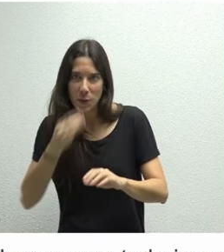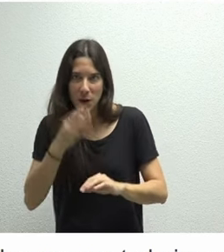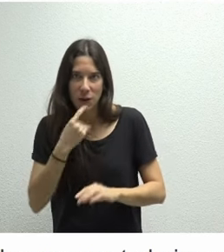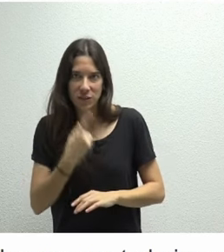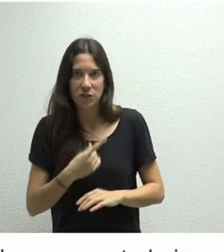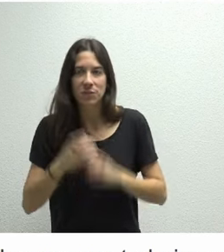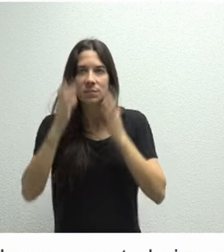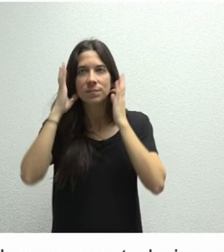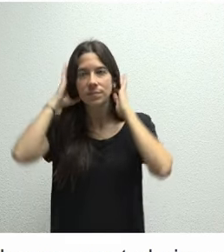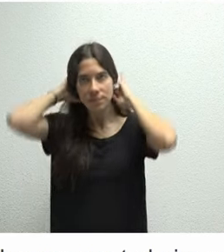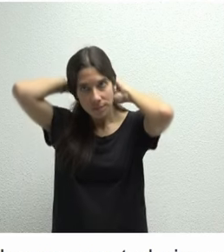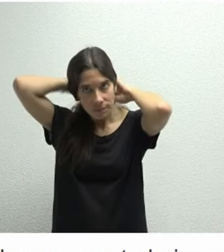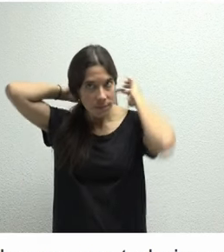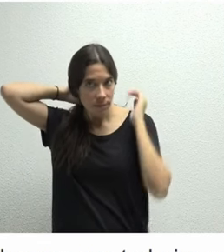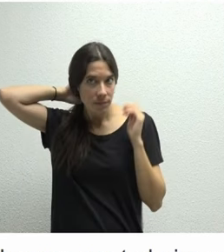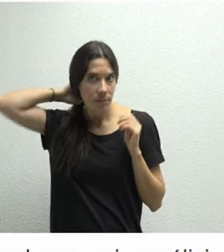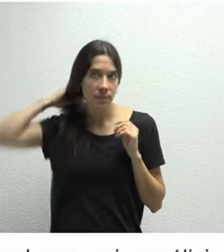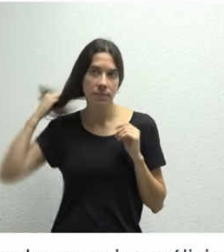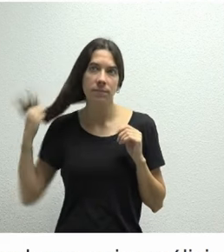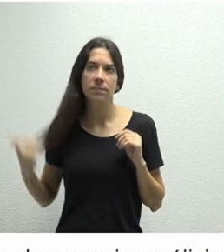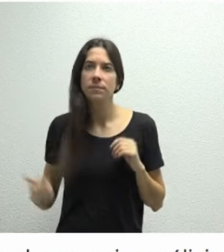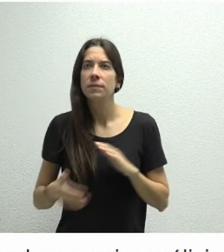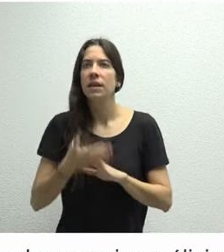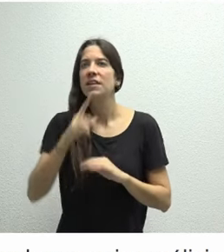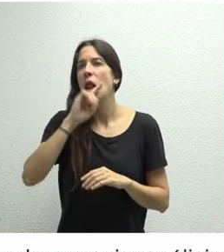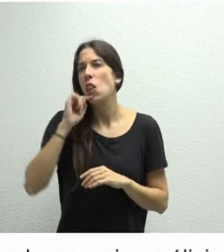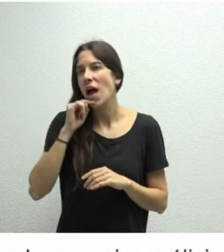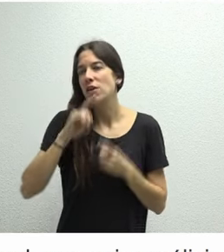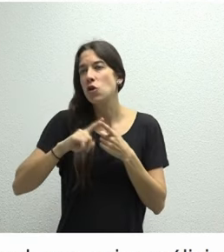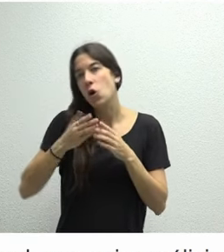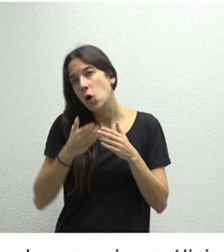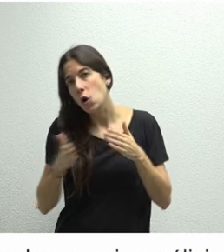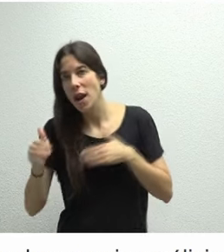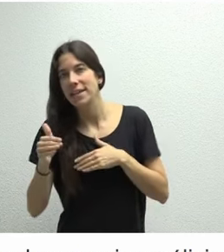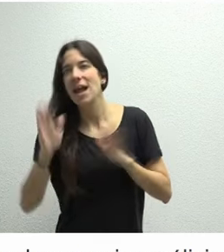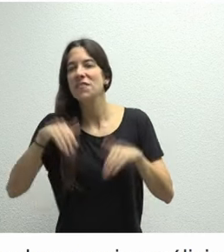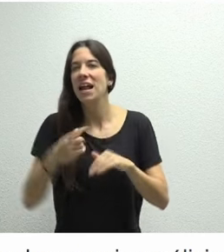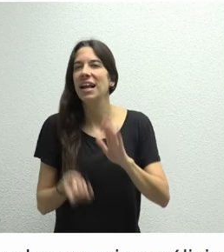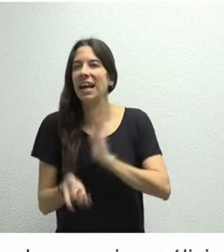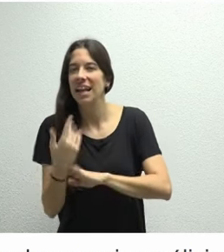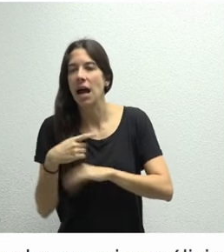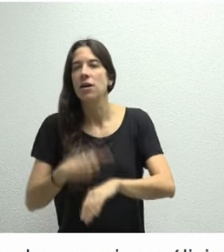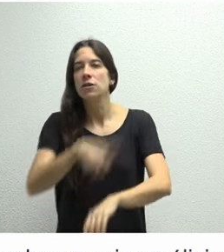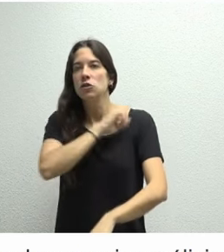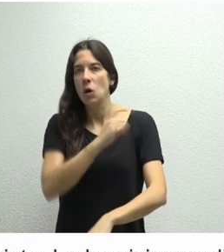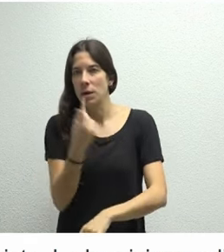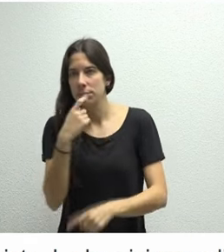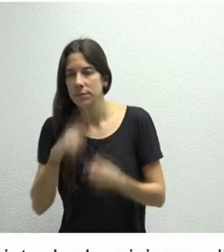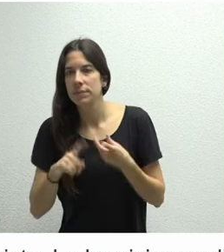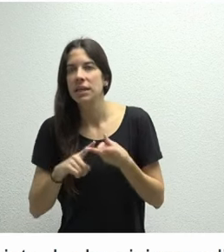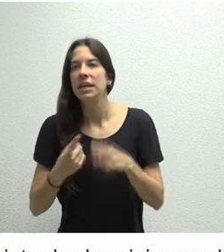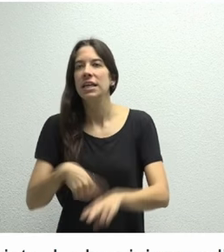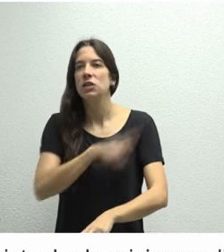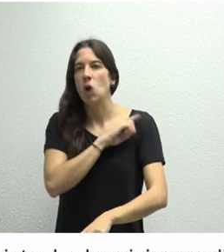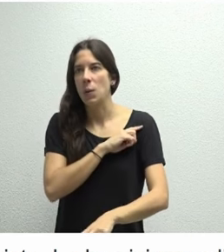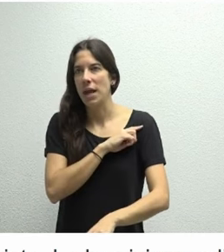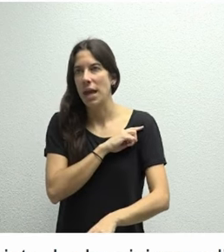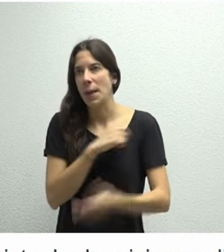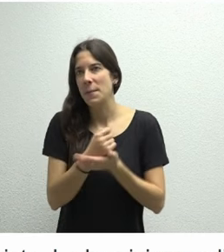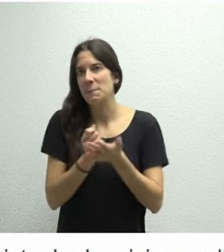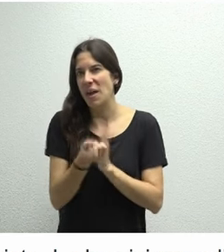y el año colateral nos lleva a la sobrem medicación y a la sobrem medicalización vale porque cuando no sabemos